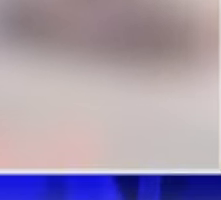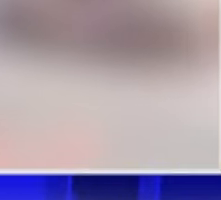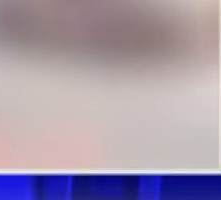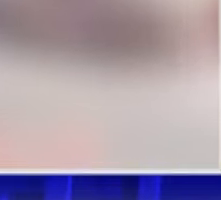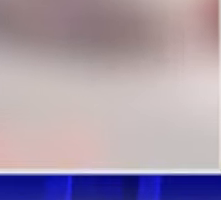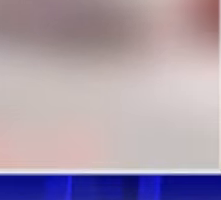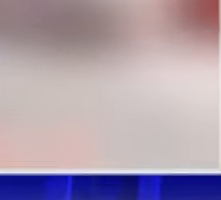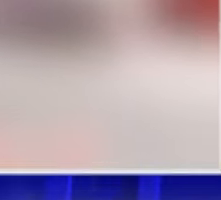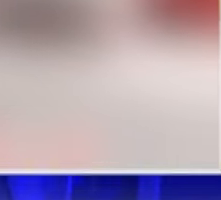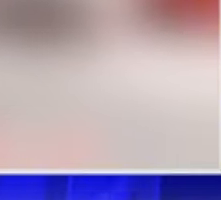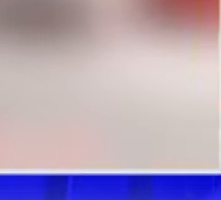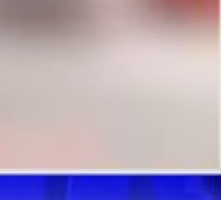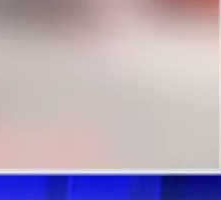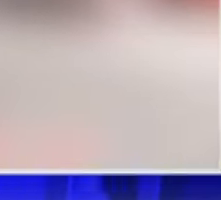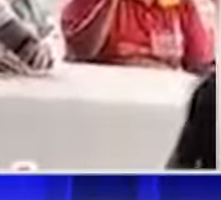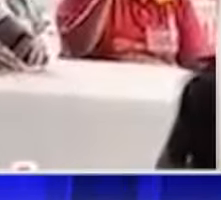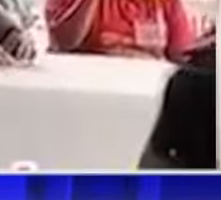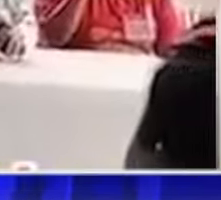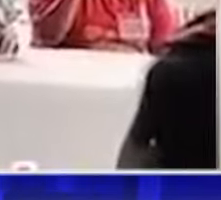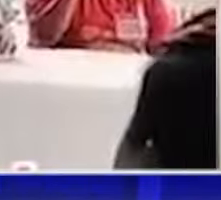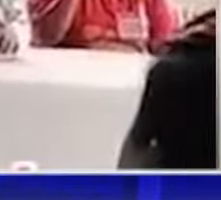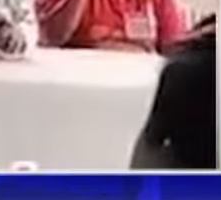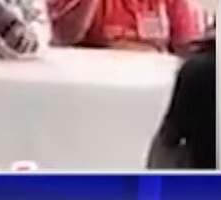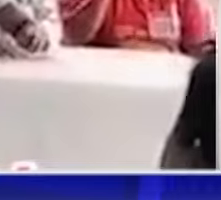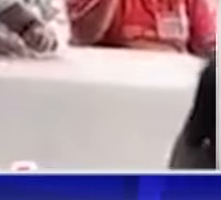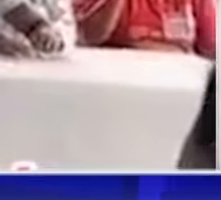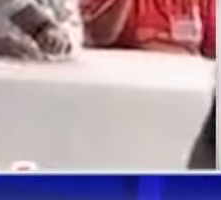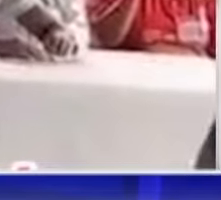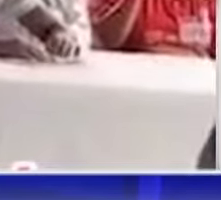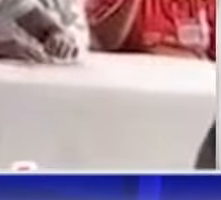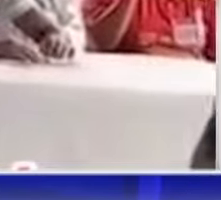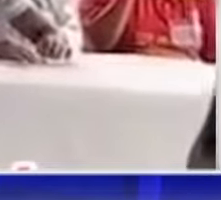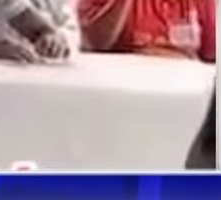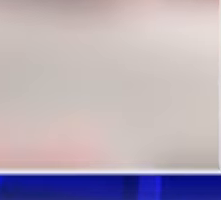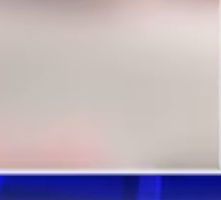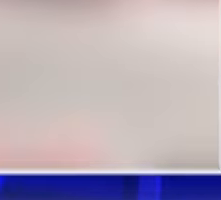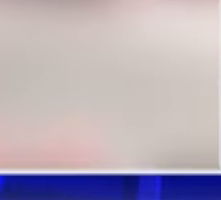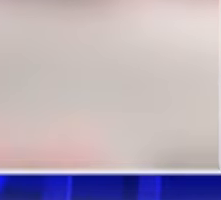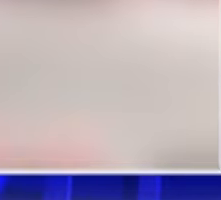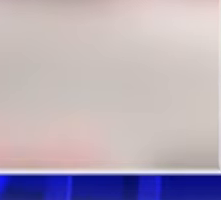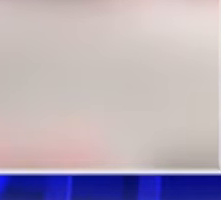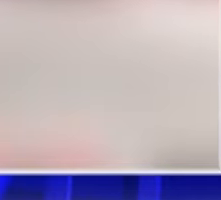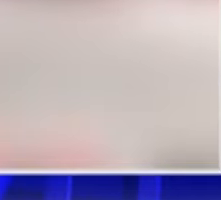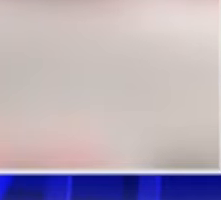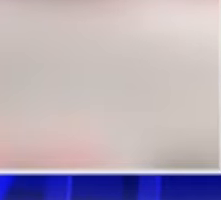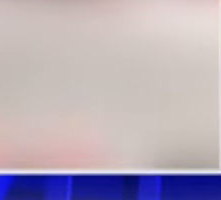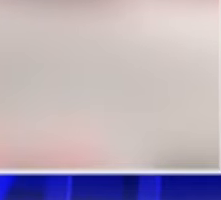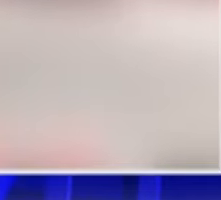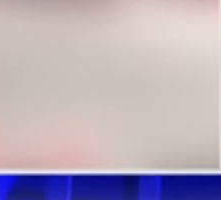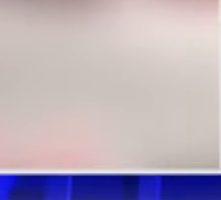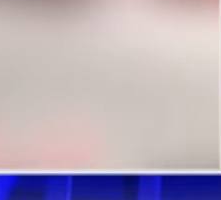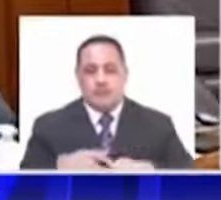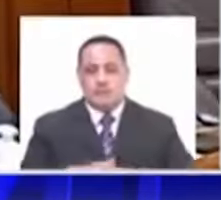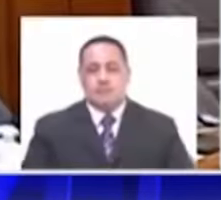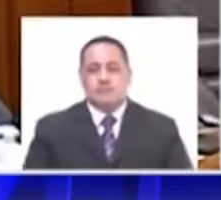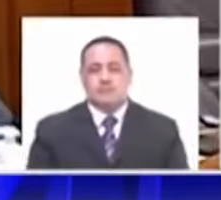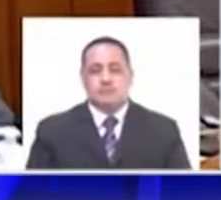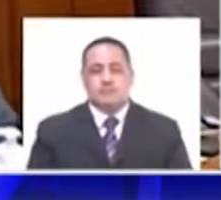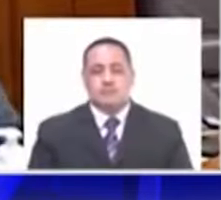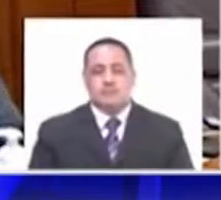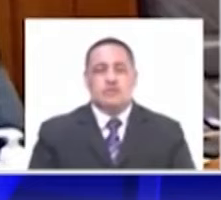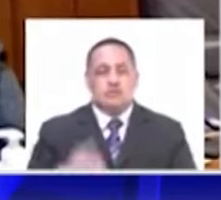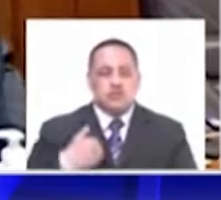Álvaro Bueno ya se ha conocido que el caso del ex congresista Freddy Díaz quien fue acusado de violación